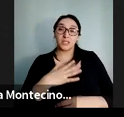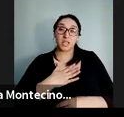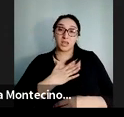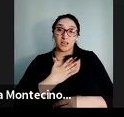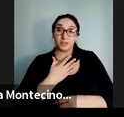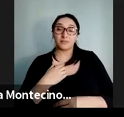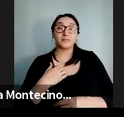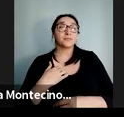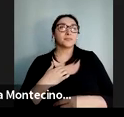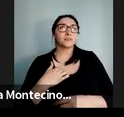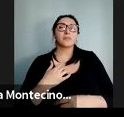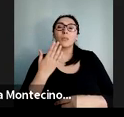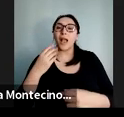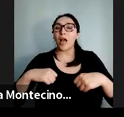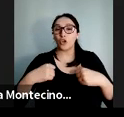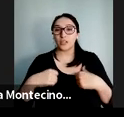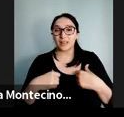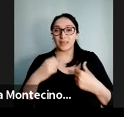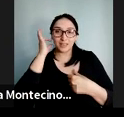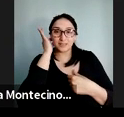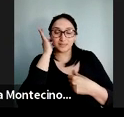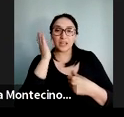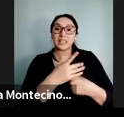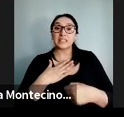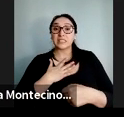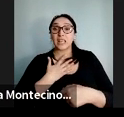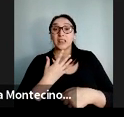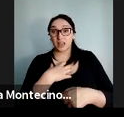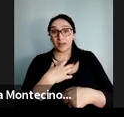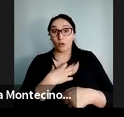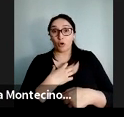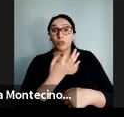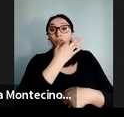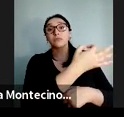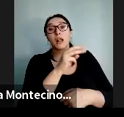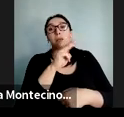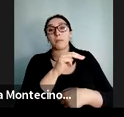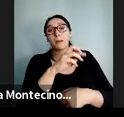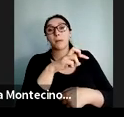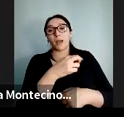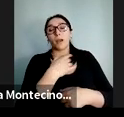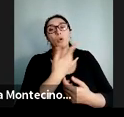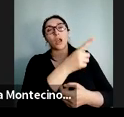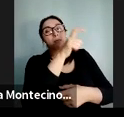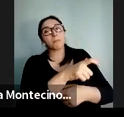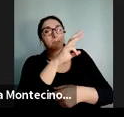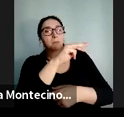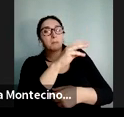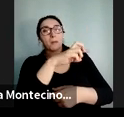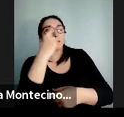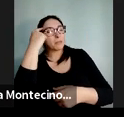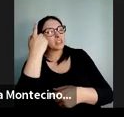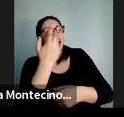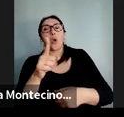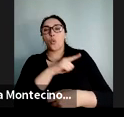todo con adolescentes, ya que sienten temor de contarle a sus padres debido a que pueden no entenderlas o pueden culparlas a